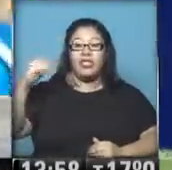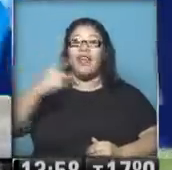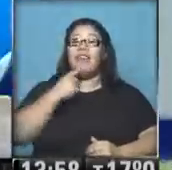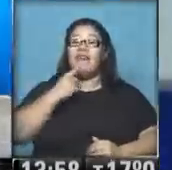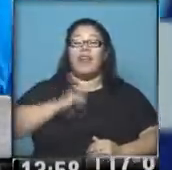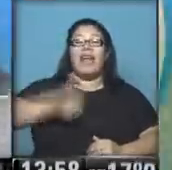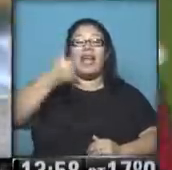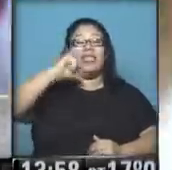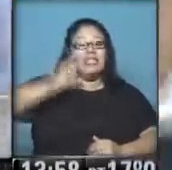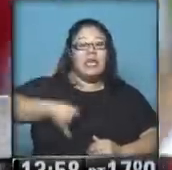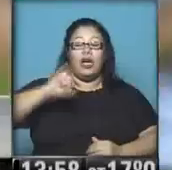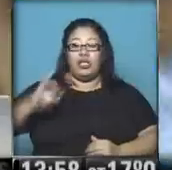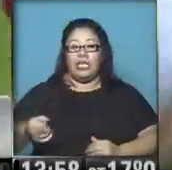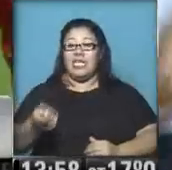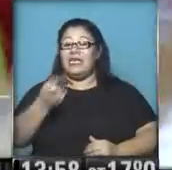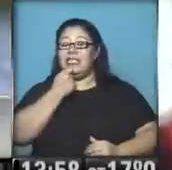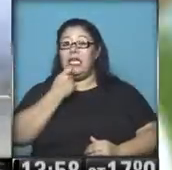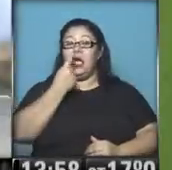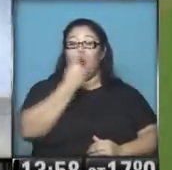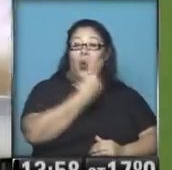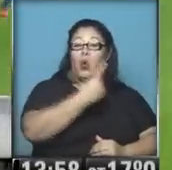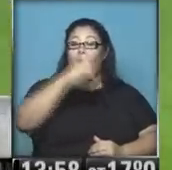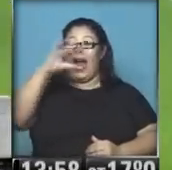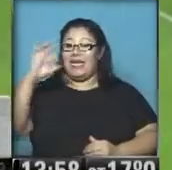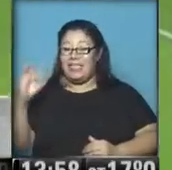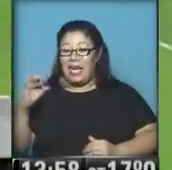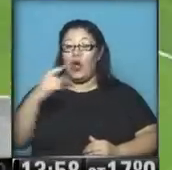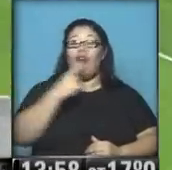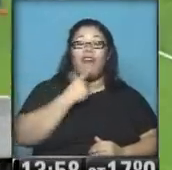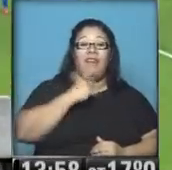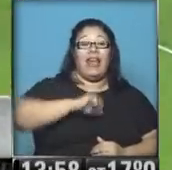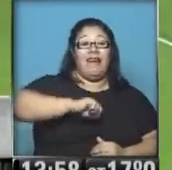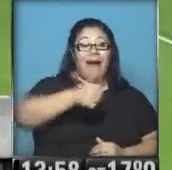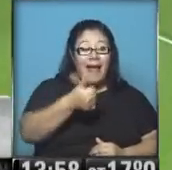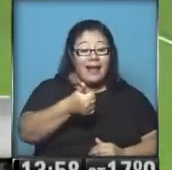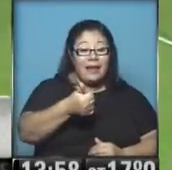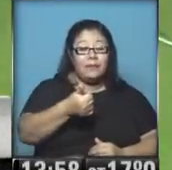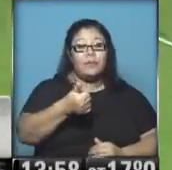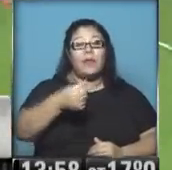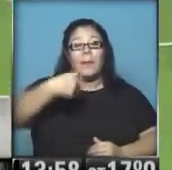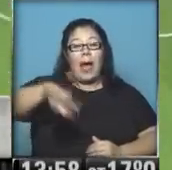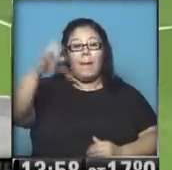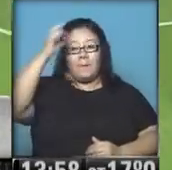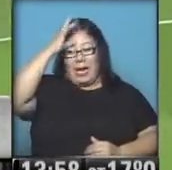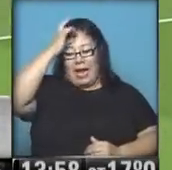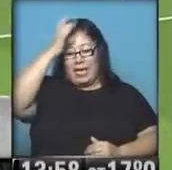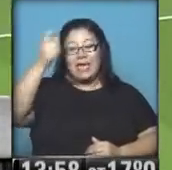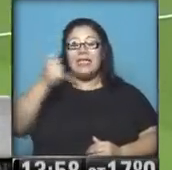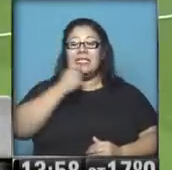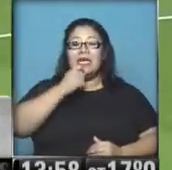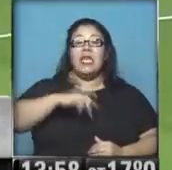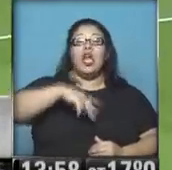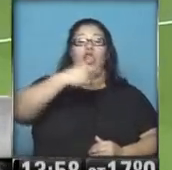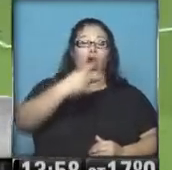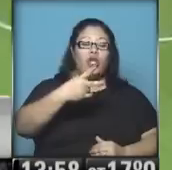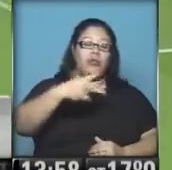Si gana 1-0, sí, van a ir a los penales. Si River gana por otro resultado, mayor 1-0, pasa al millonario, el empate lo deja